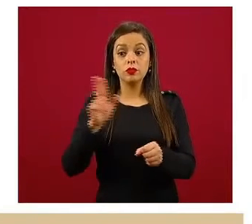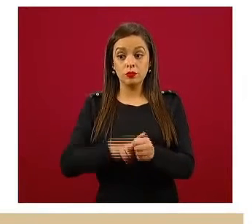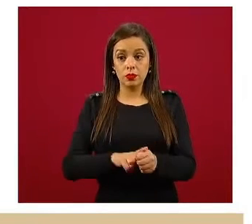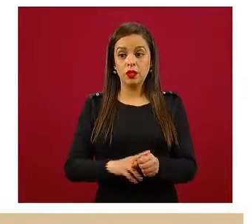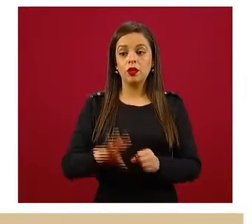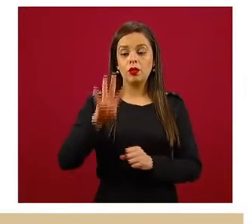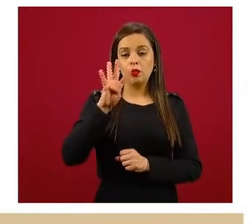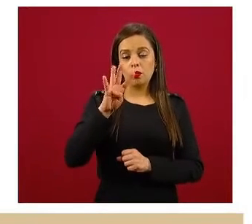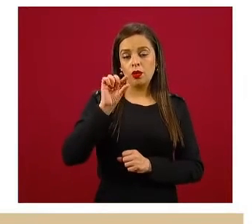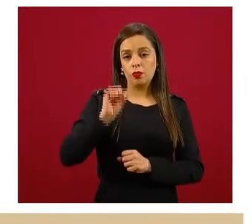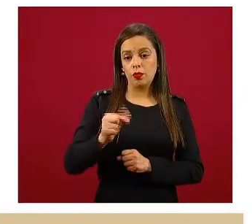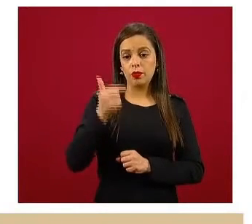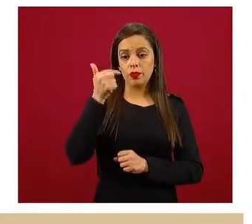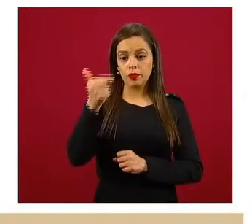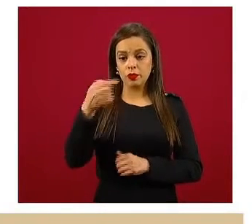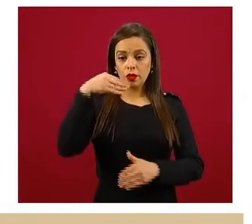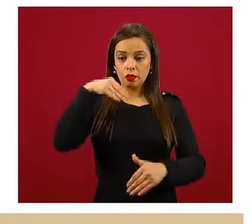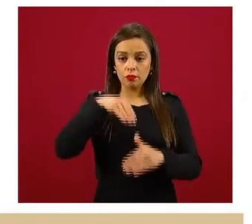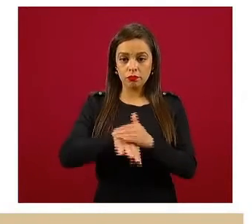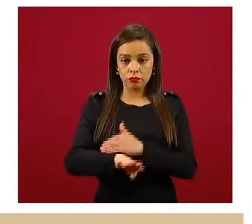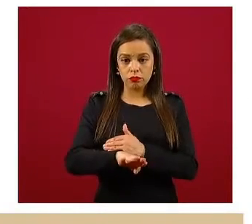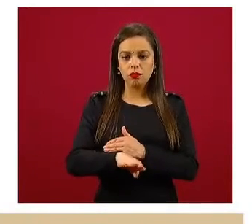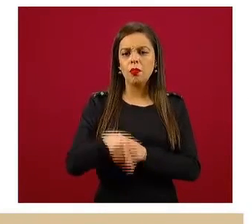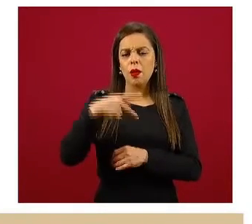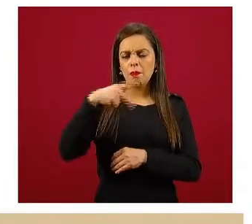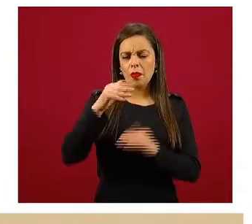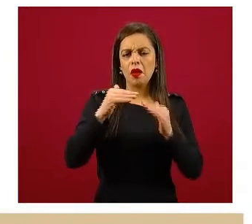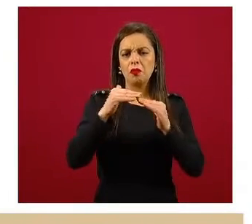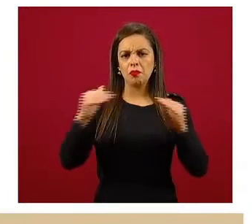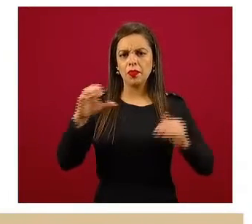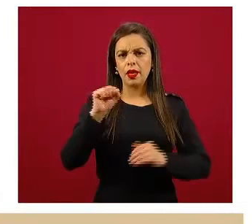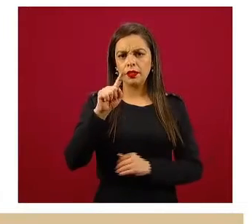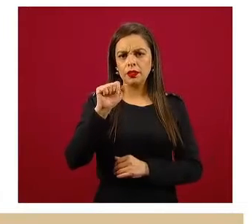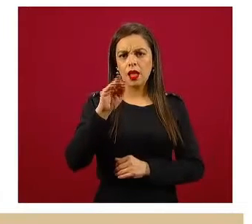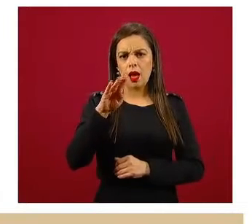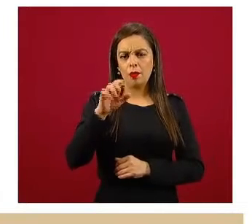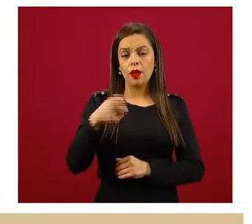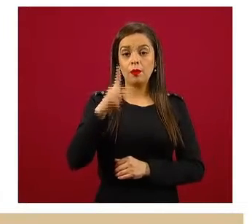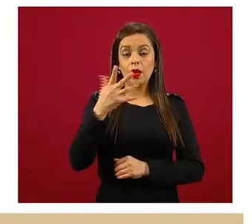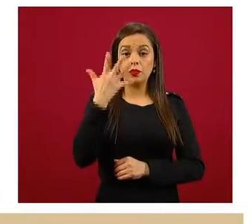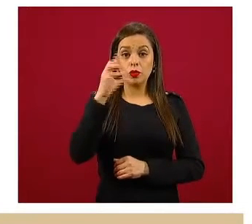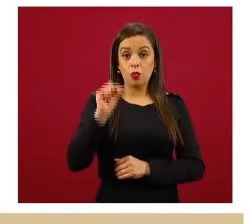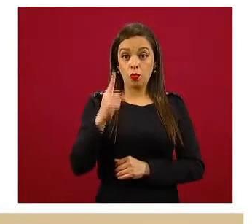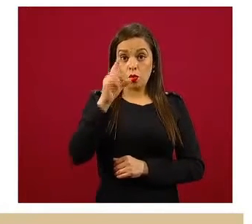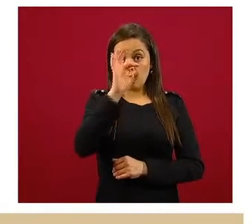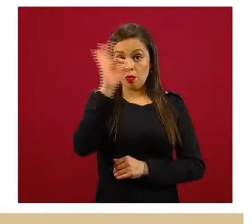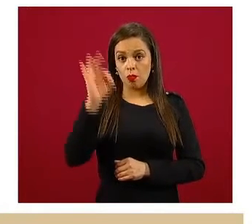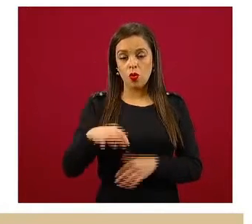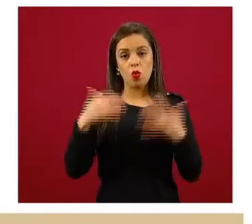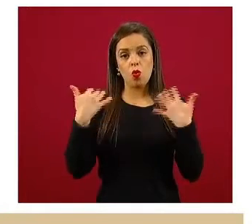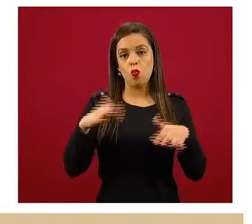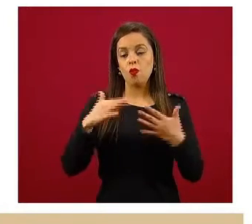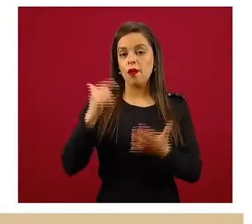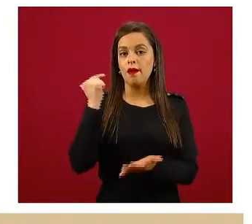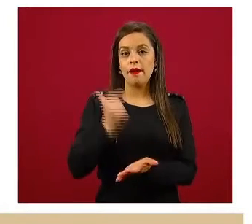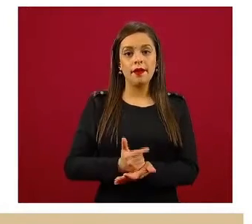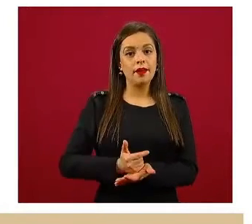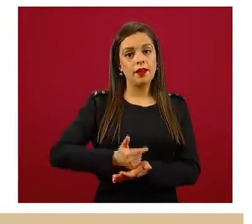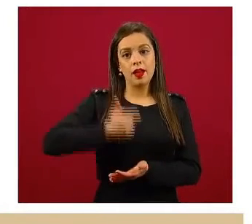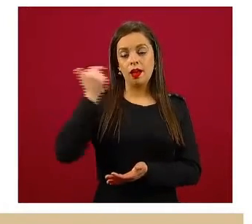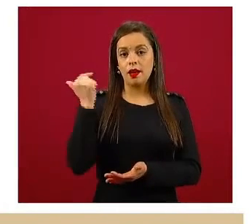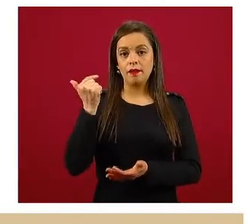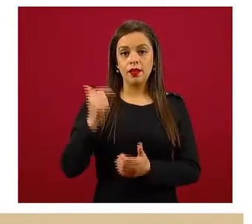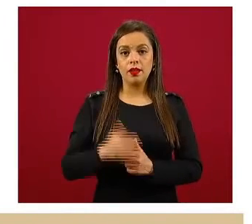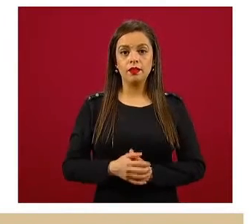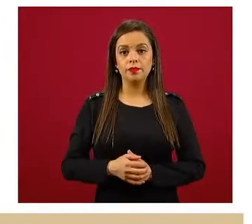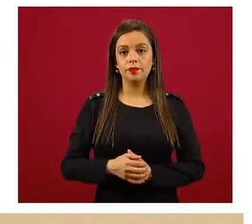4.7 ingresaron de manera estable, pero un 5.1% eran casos graves, e inclusive